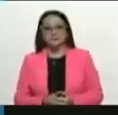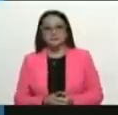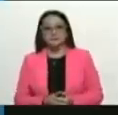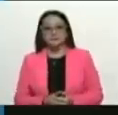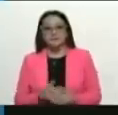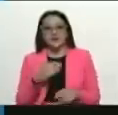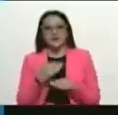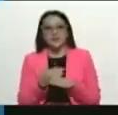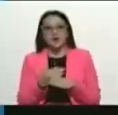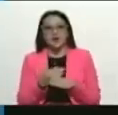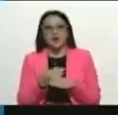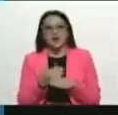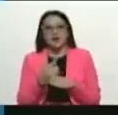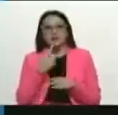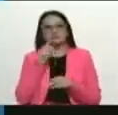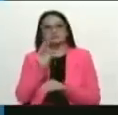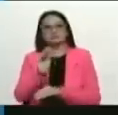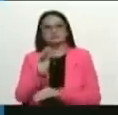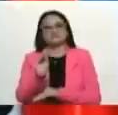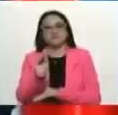Igualmente quiero destacar